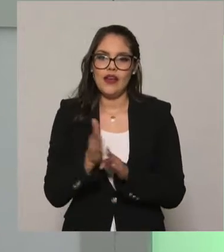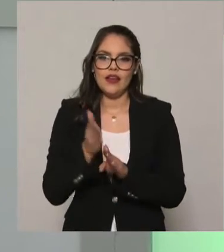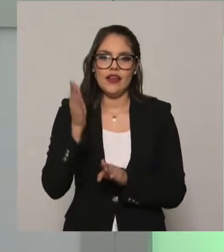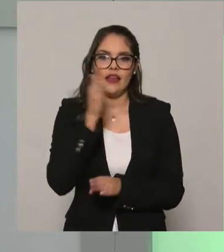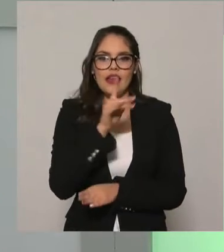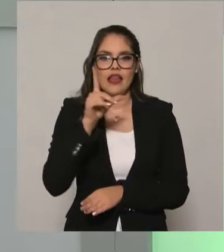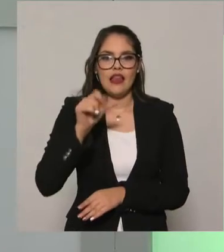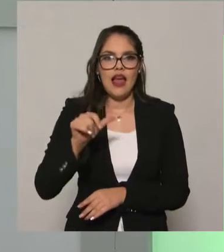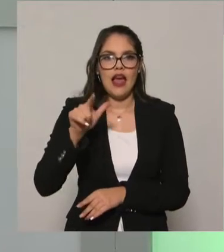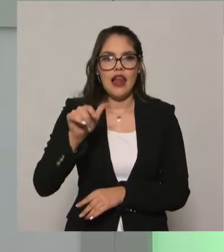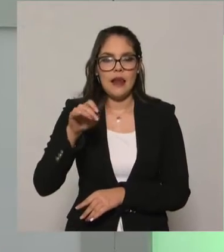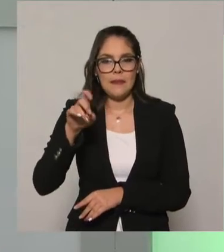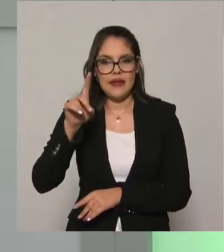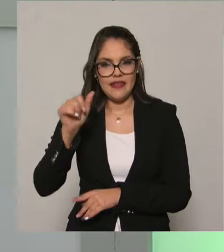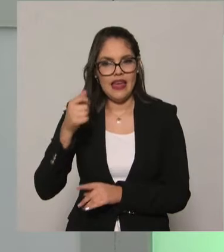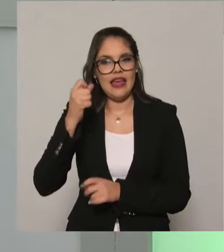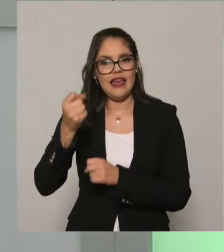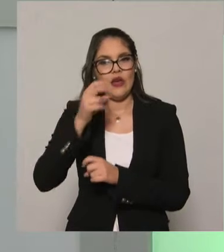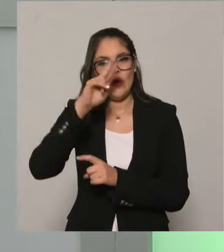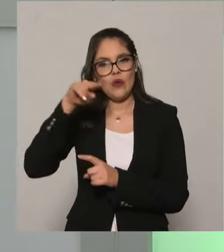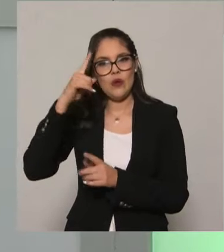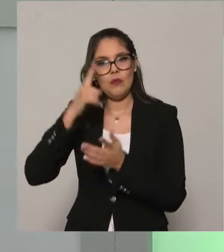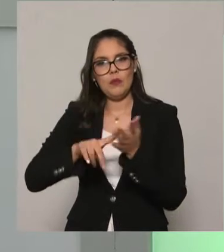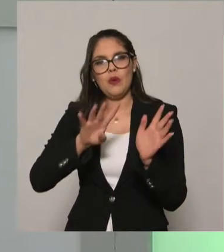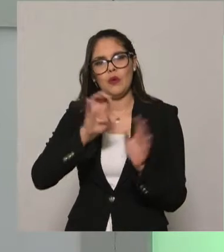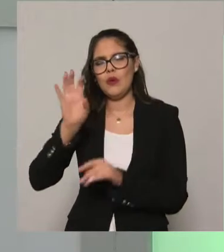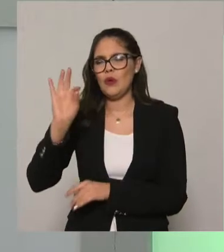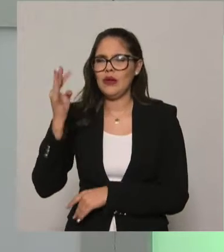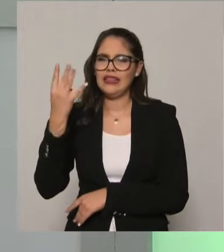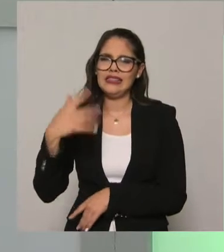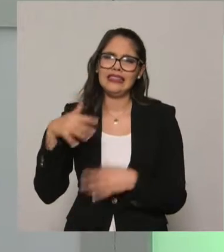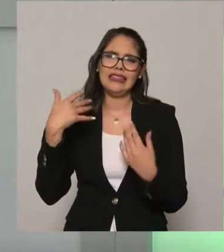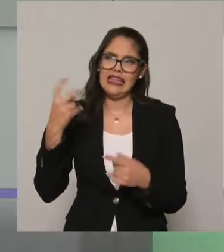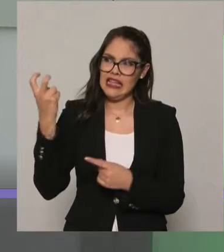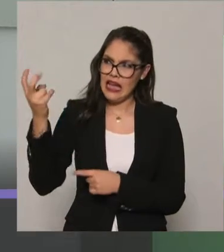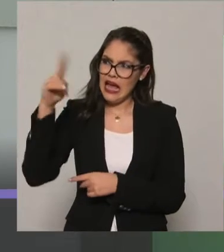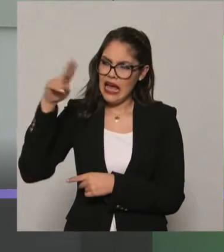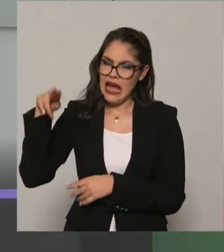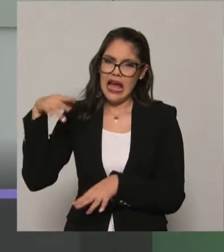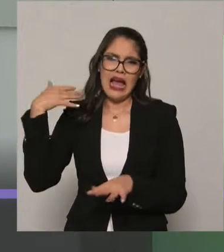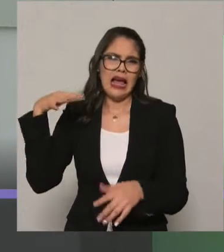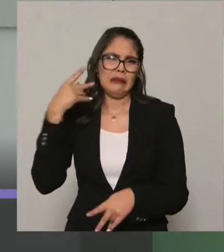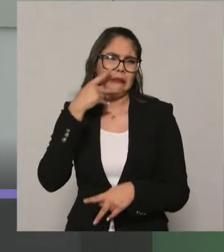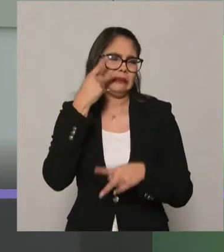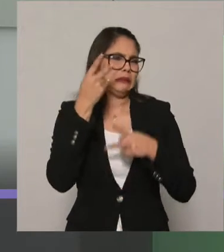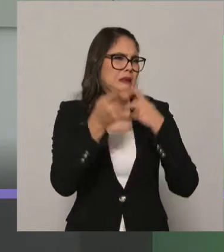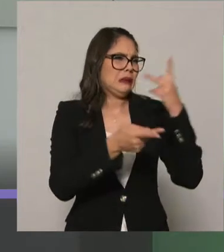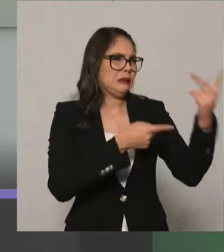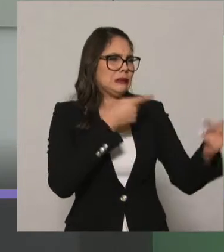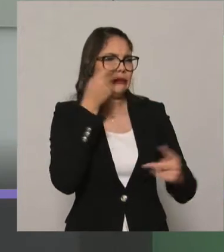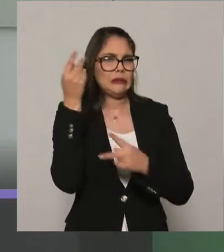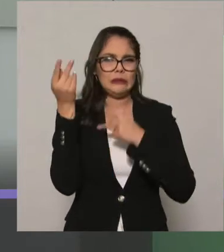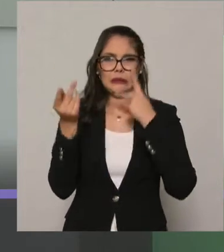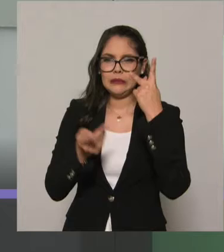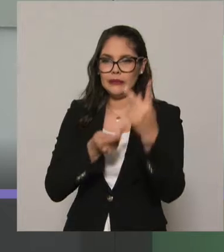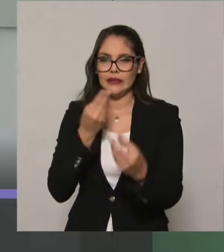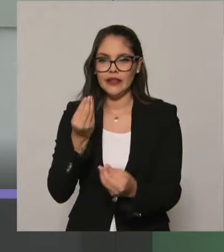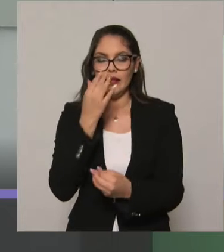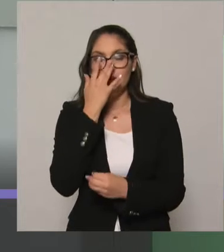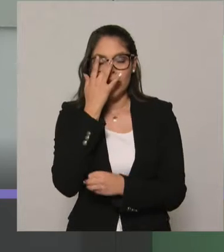ver ese famoso mural de 1944 que causó un escándalo tremendo, causó un escándalo